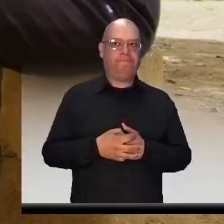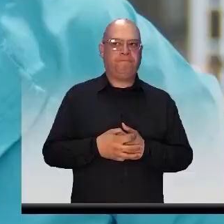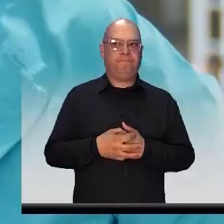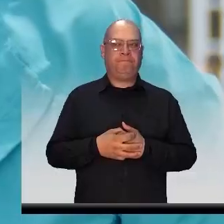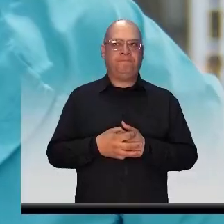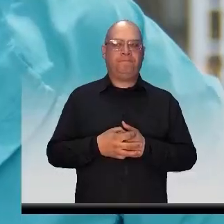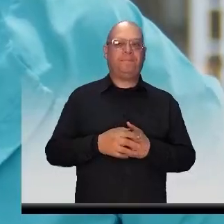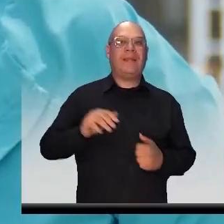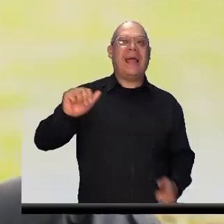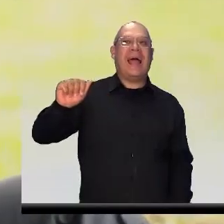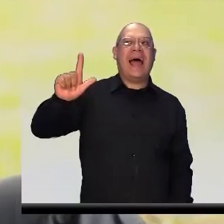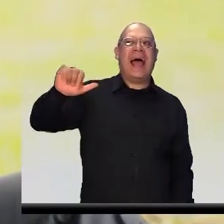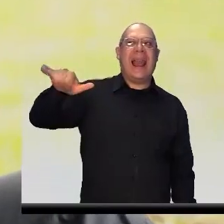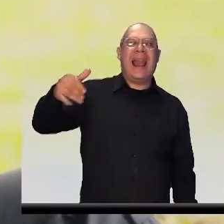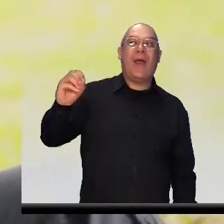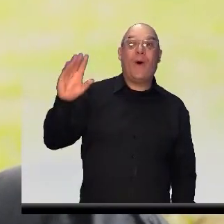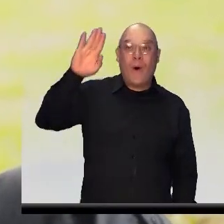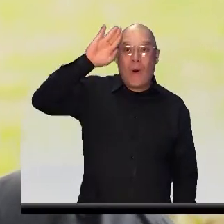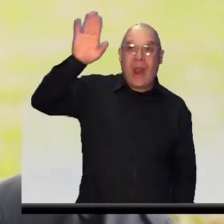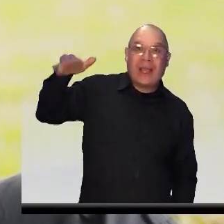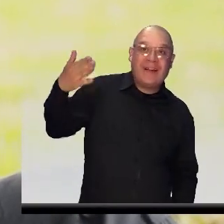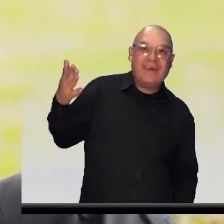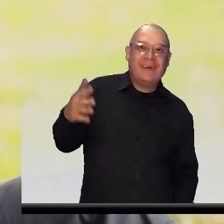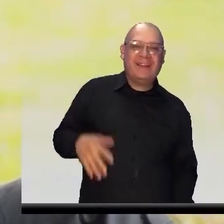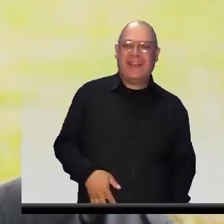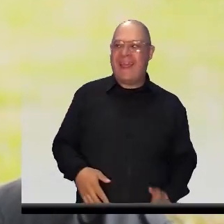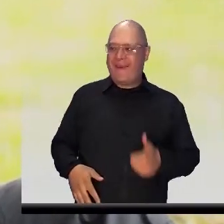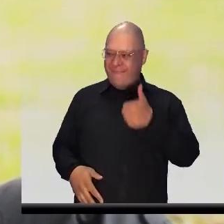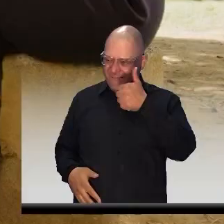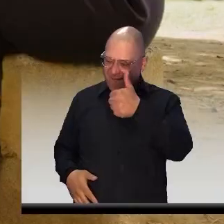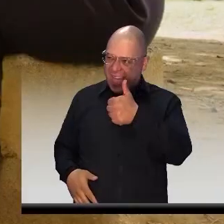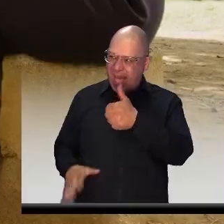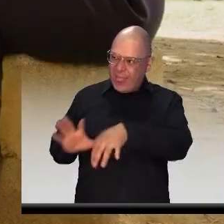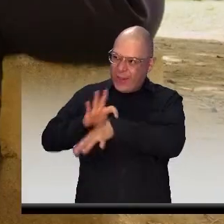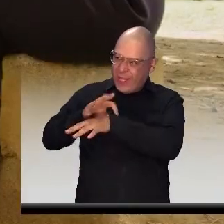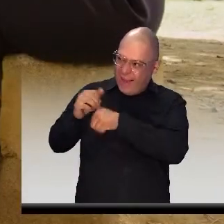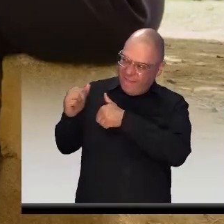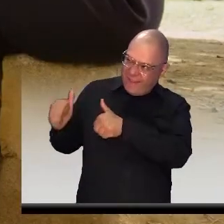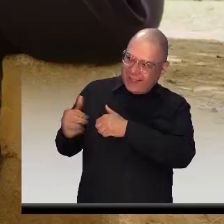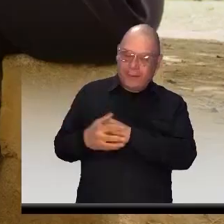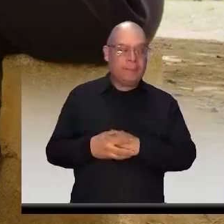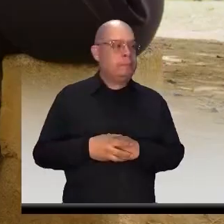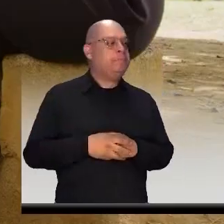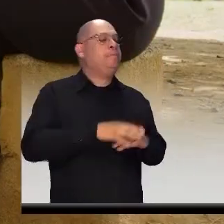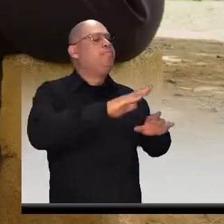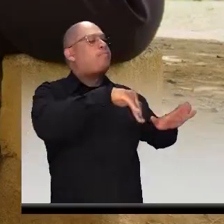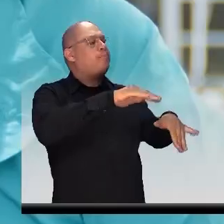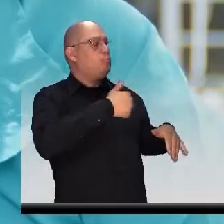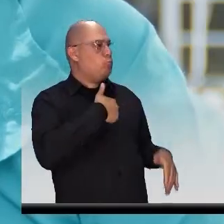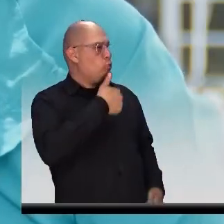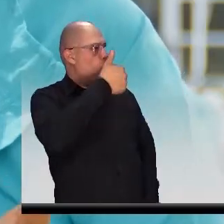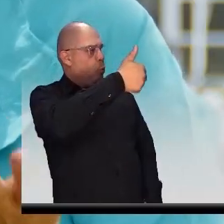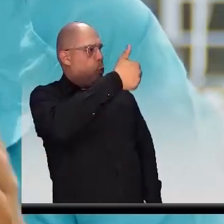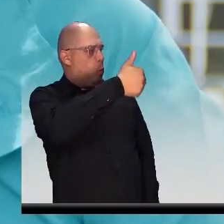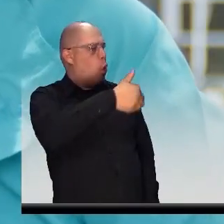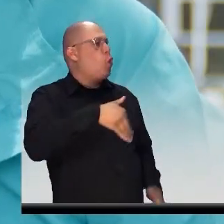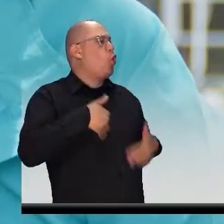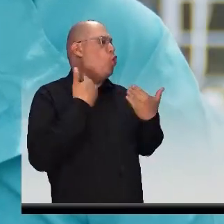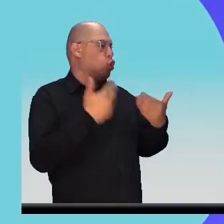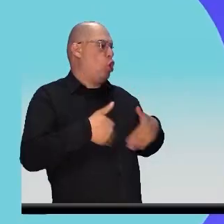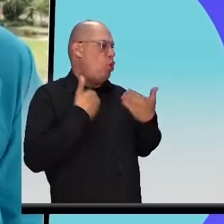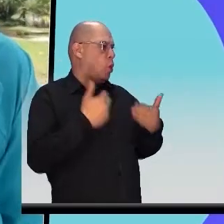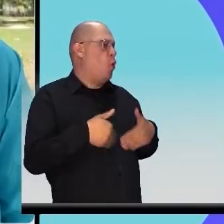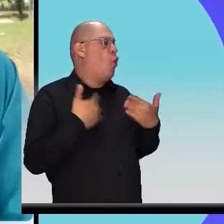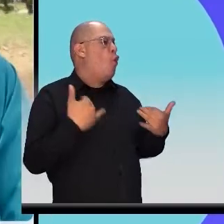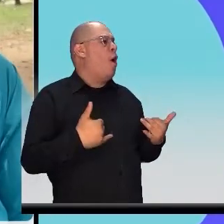Alejo, hola, ¿qué más? ¿Cómo vas? Hey, entonces, ¿qué más, mi Doc? ¿Cómo vamos, pues? Alejo, súper bien, estoy súper contenta porque tengo muy buen